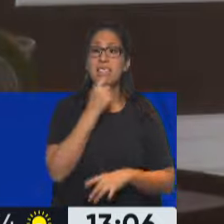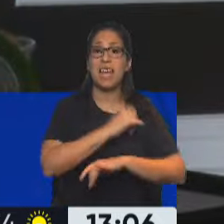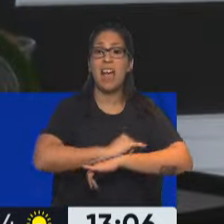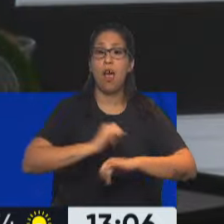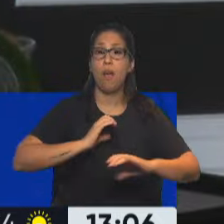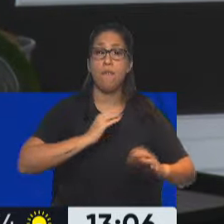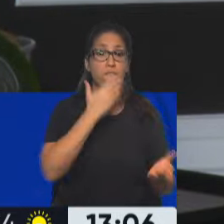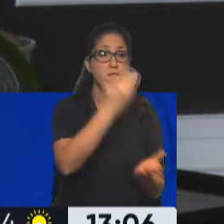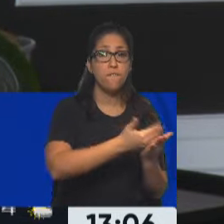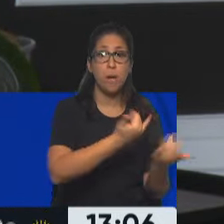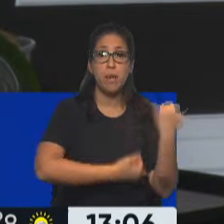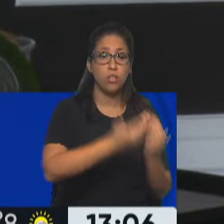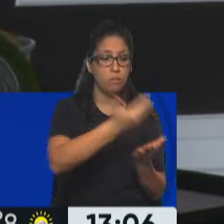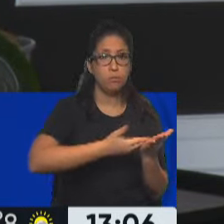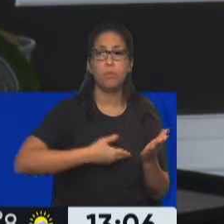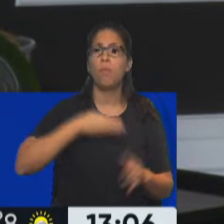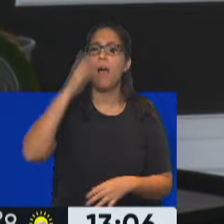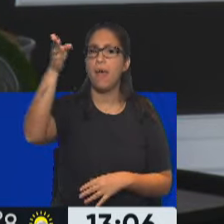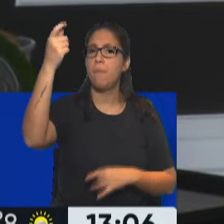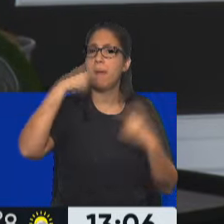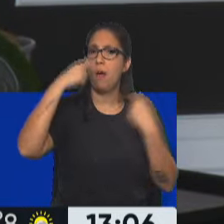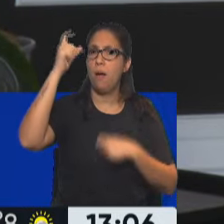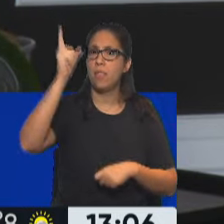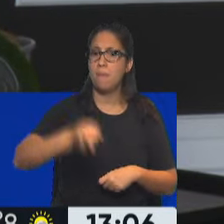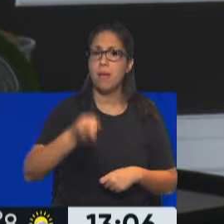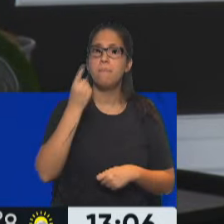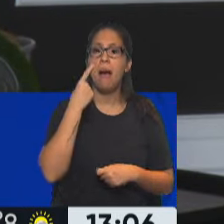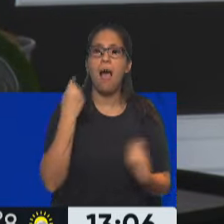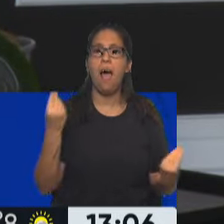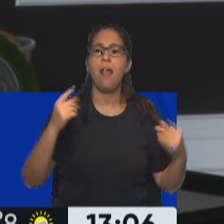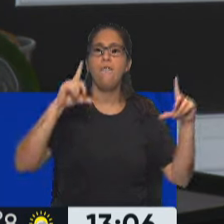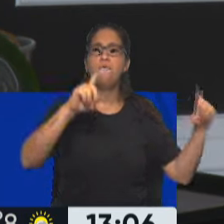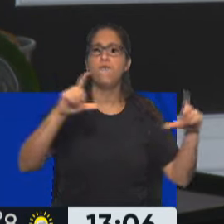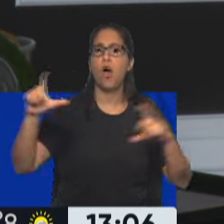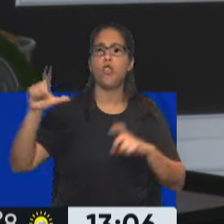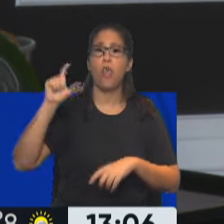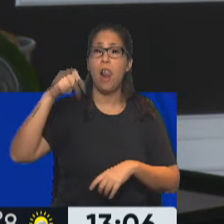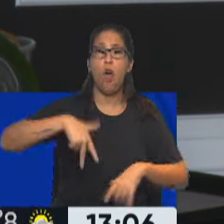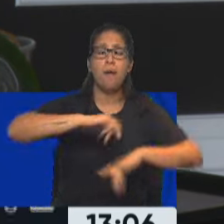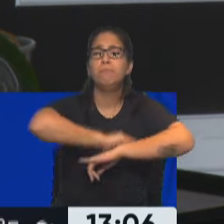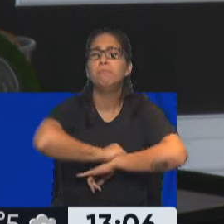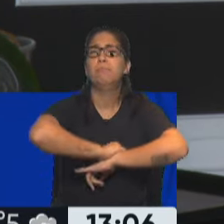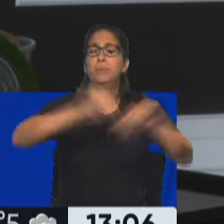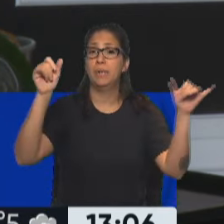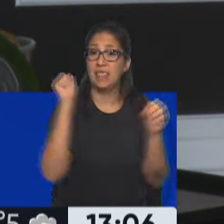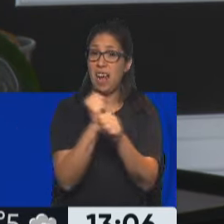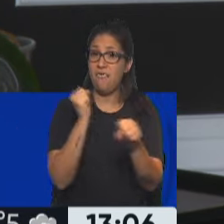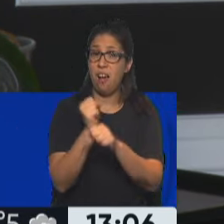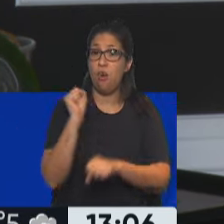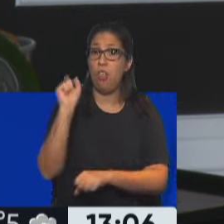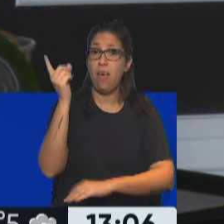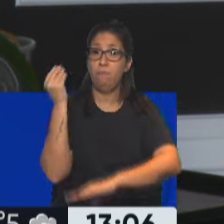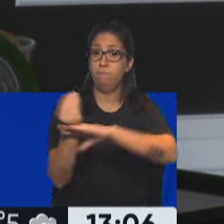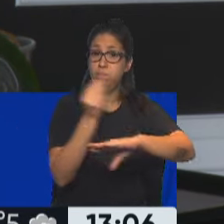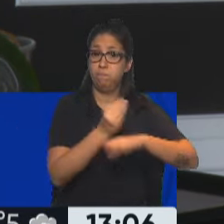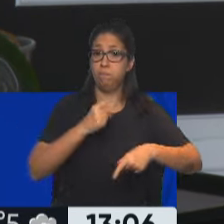recorrer este también Paraguay para tratar de de de impregnar la foto de de loan en todos los hogares eso es muy importante el trabajo que hacen los funcionari junto